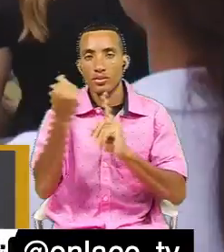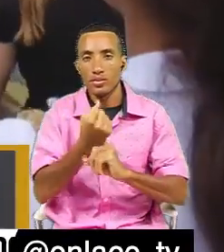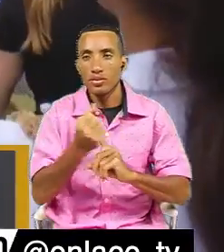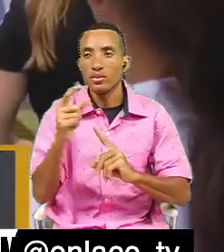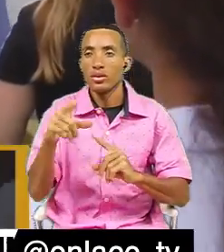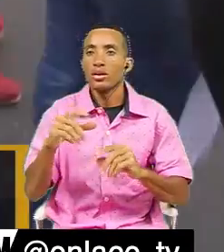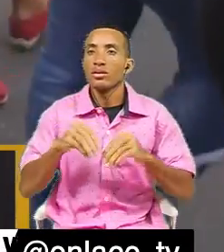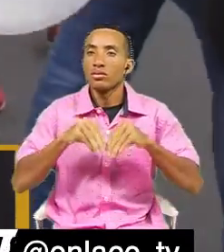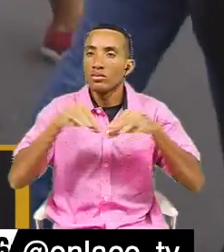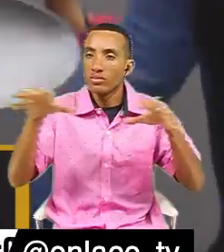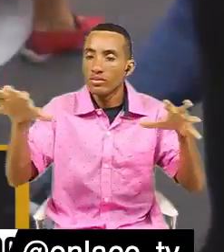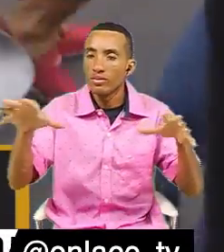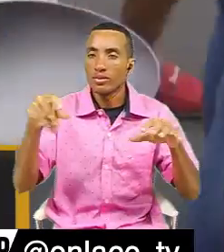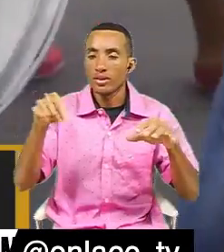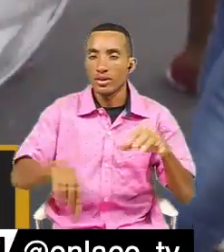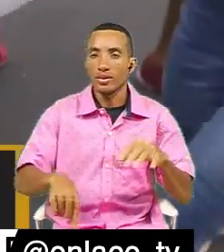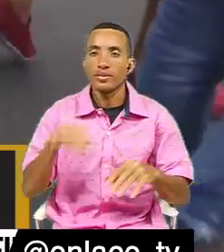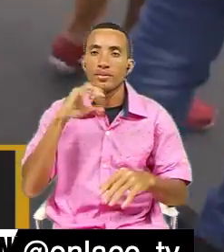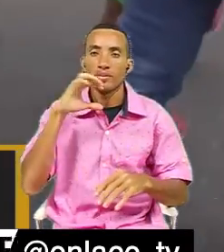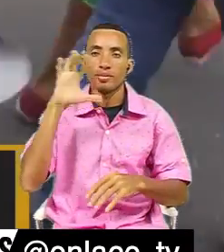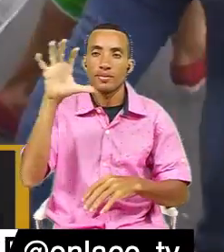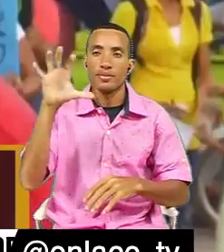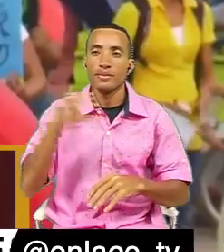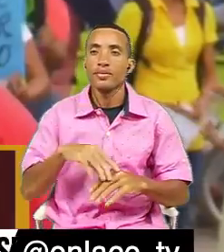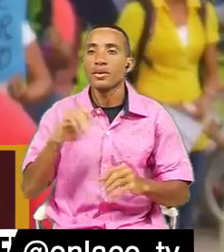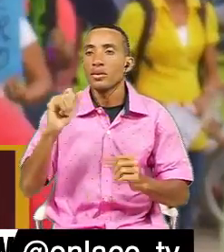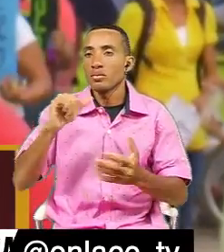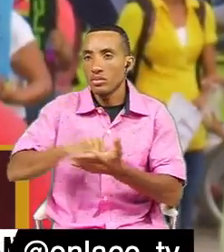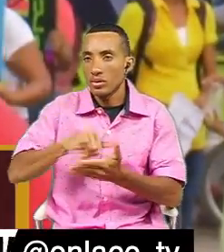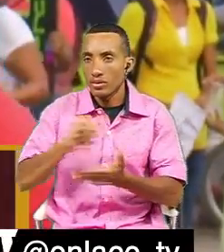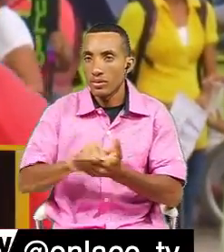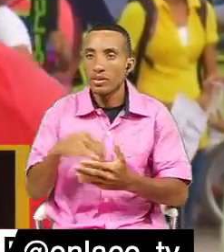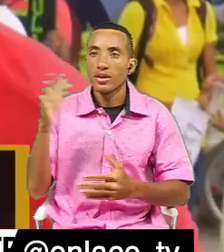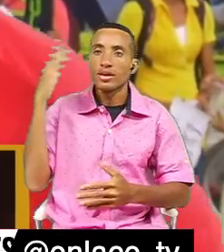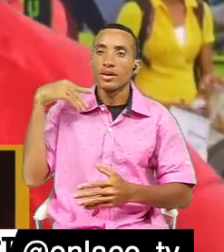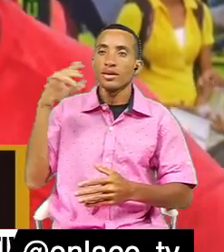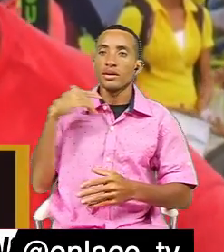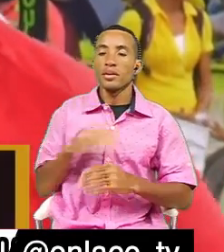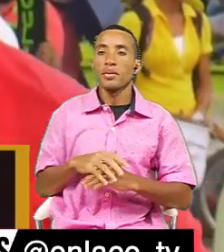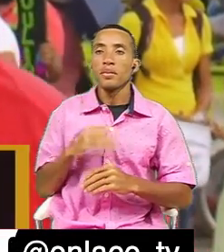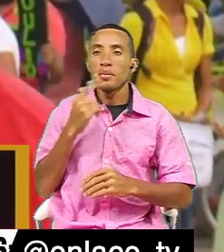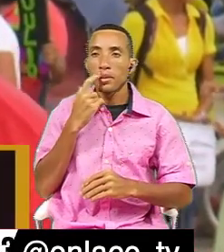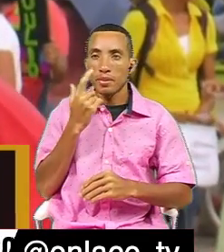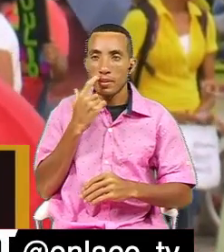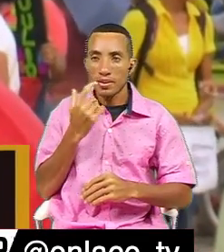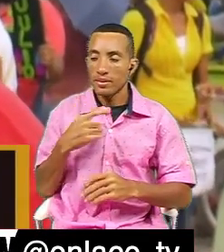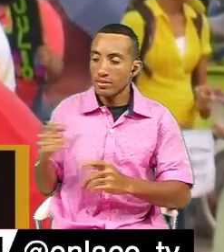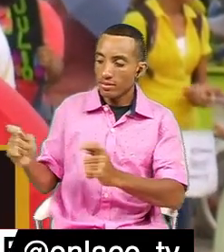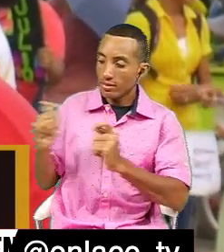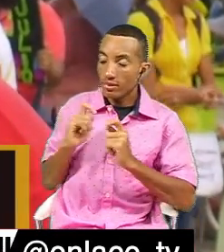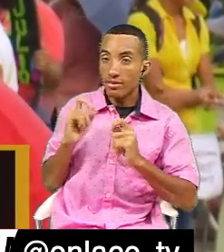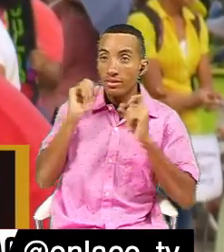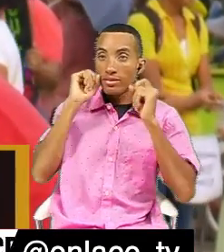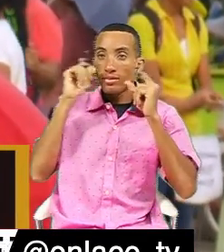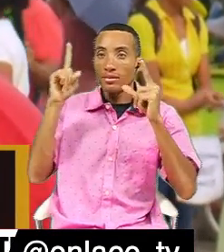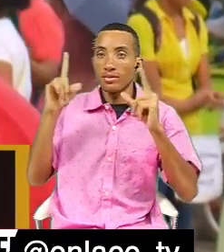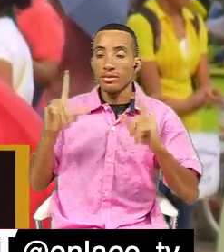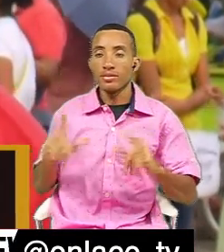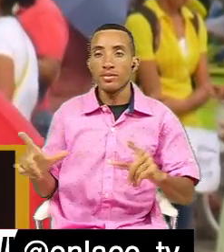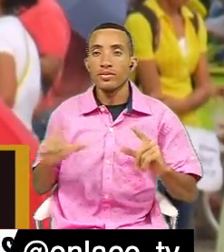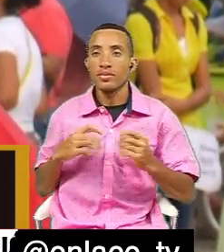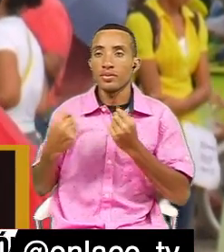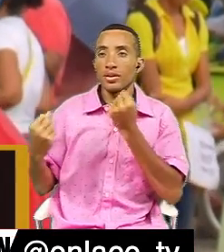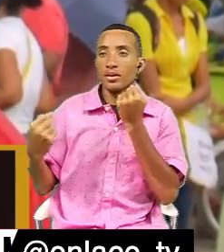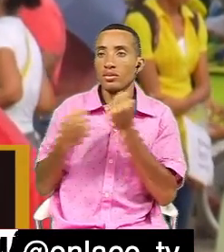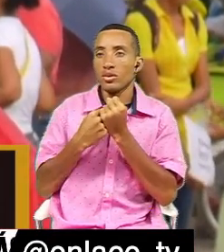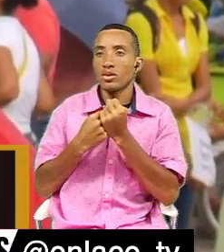país. Lo propio hicieron los camioneros en paro. Estoy como cuando mi papá me regaló mi primer juguete, estoy feliz. Feliz de ver el apoyo barranqueño,